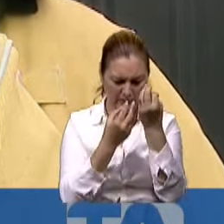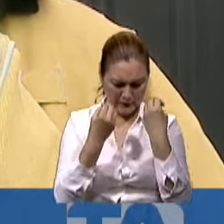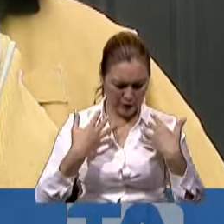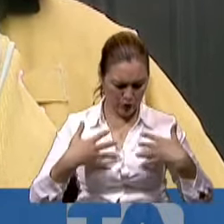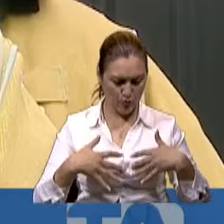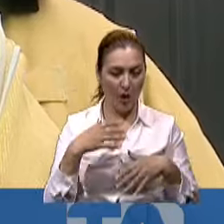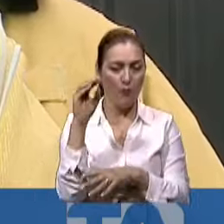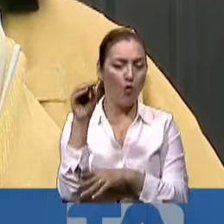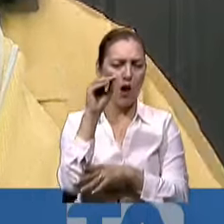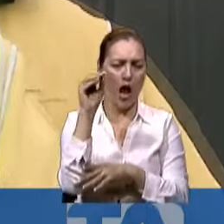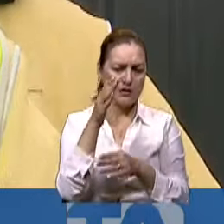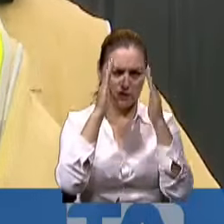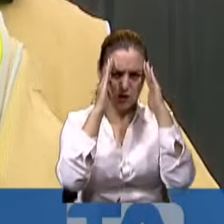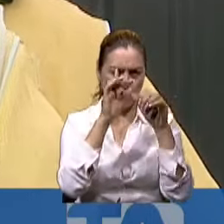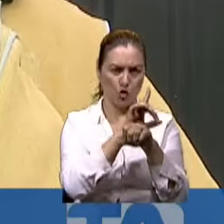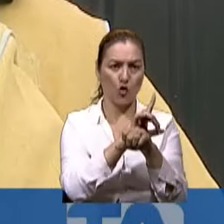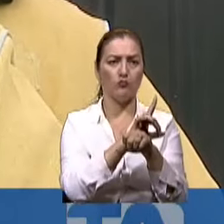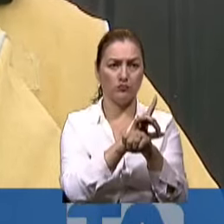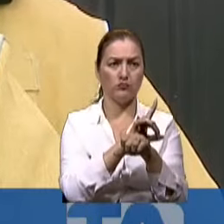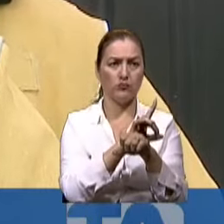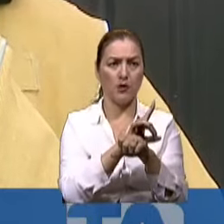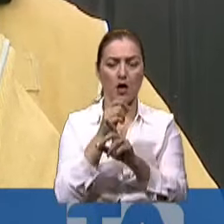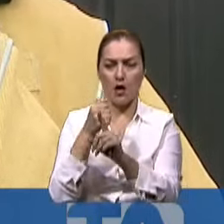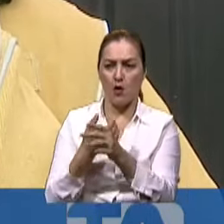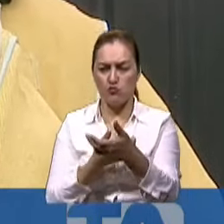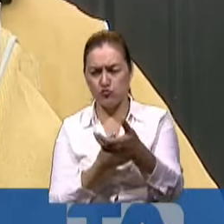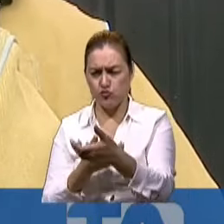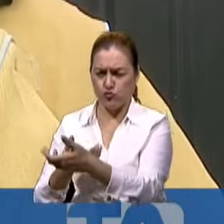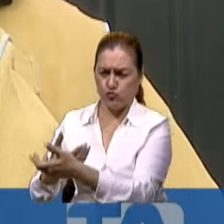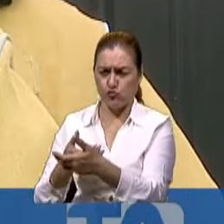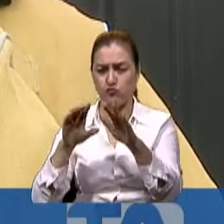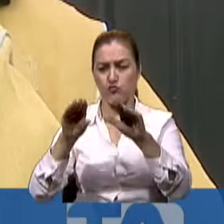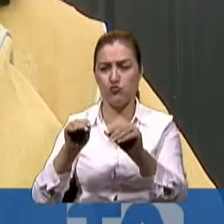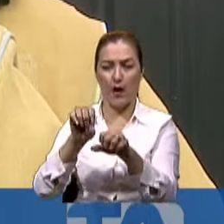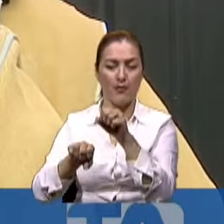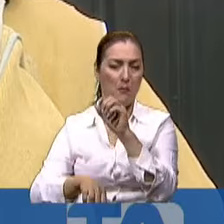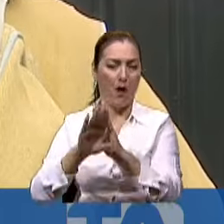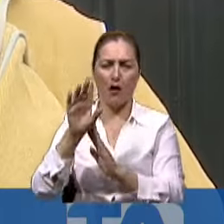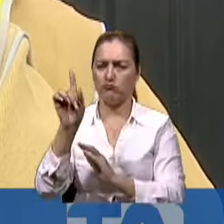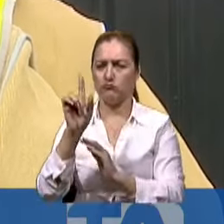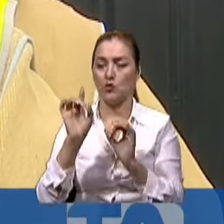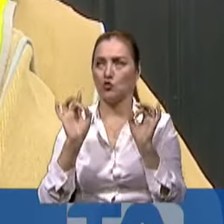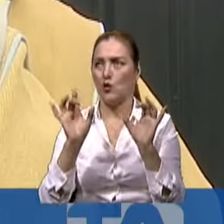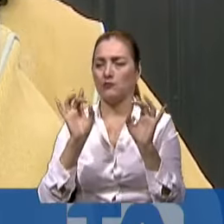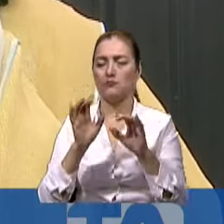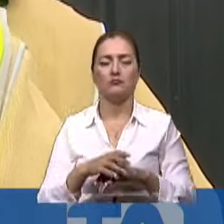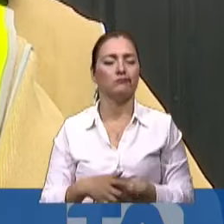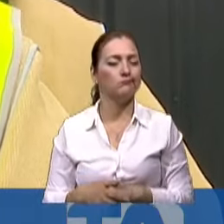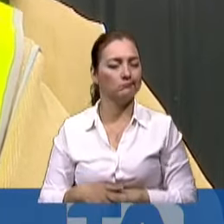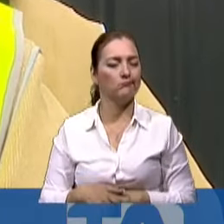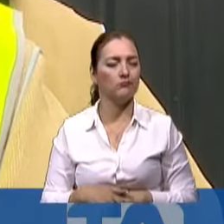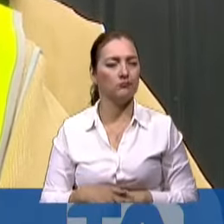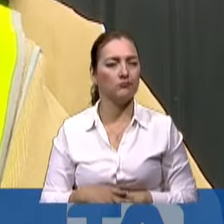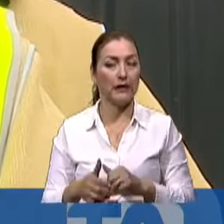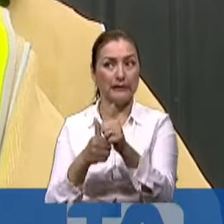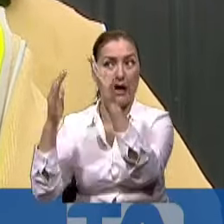fue atendida en la ambulancia del cuerpo de bomberos, pero le pudimos combatir, afortunadamente no hizo daños a situaciones laterales, se puede decir casas